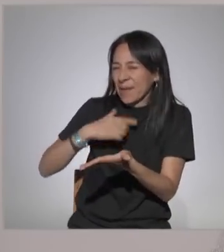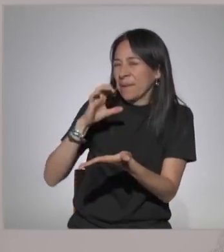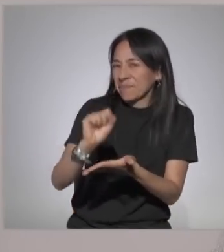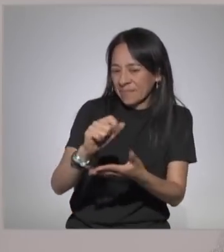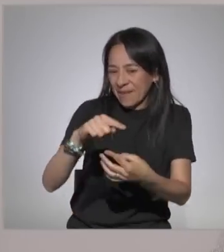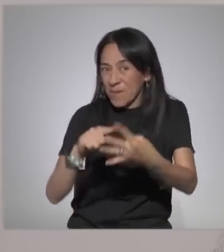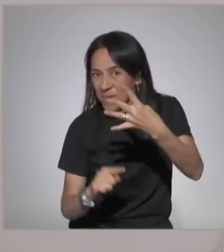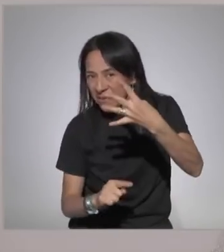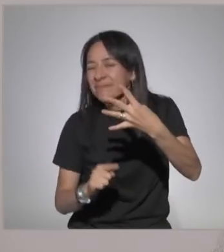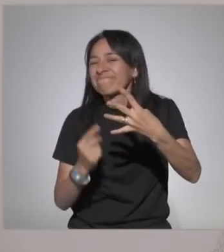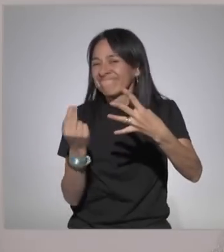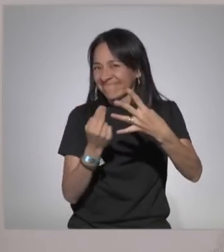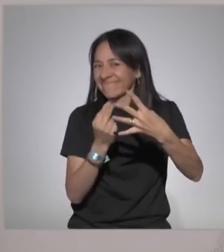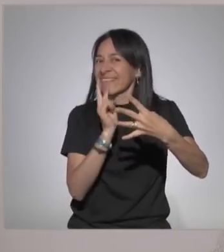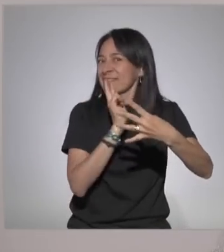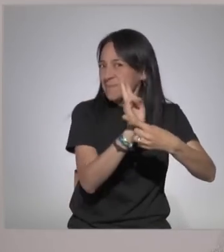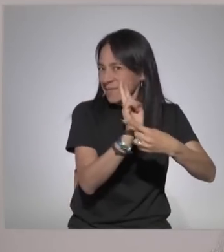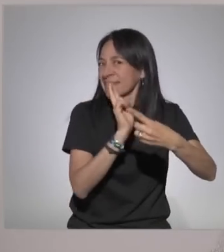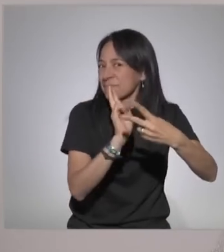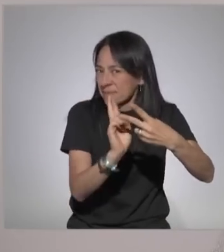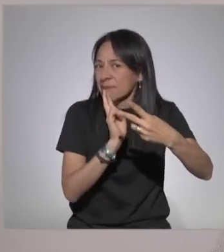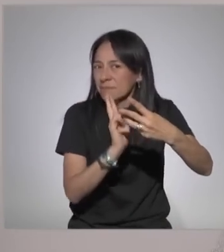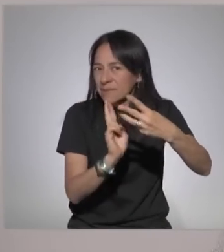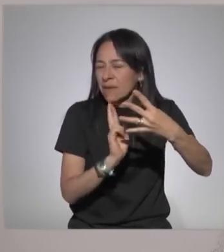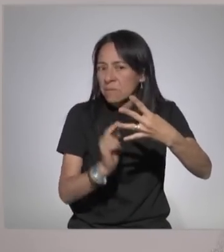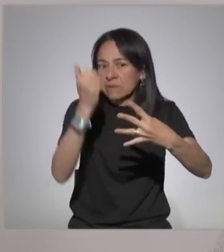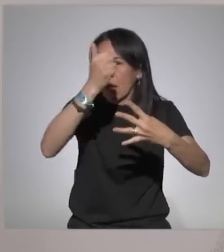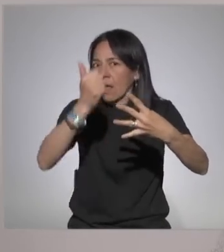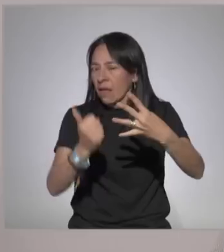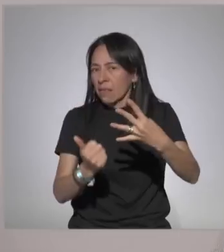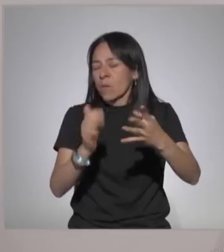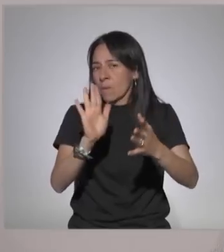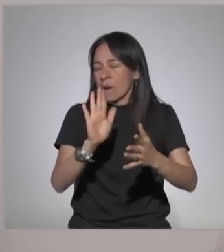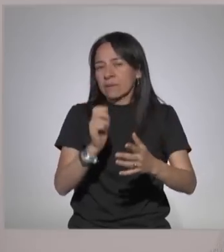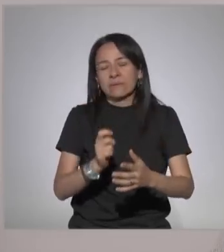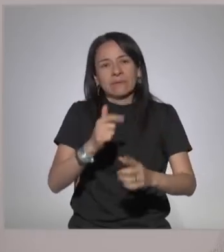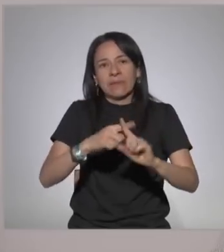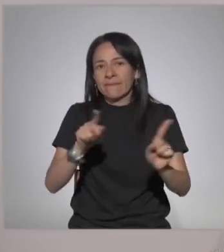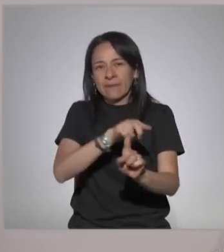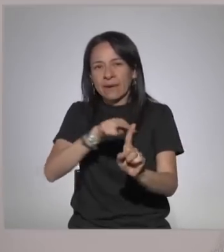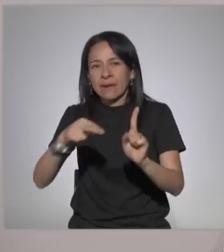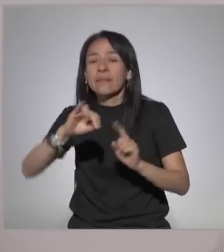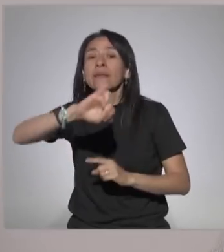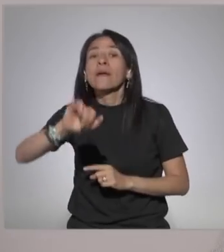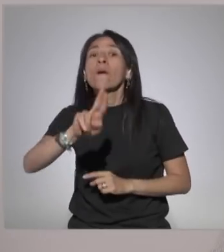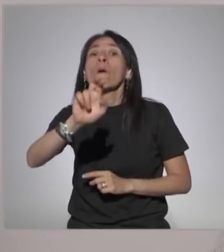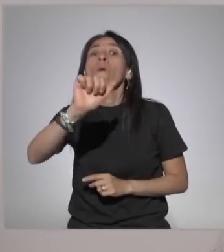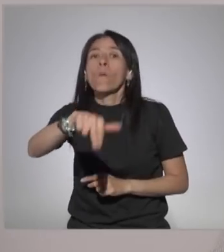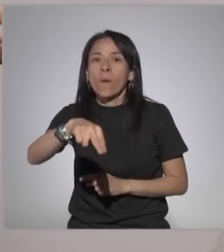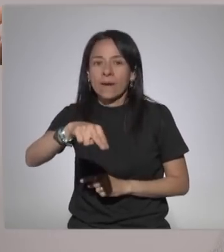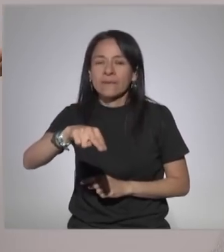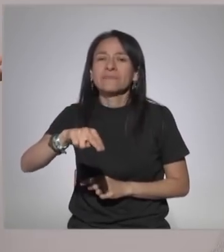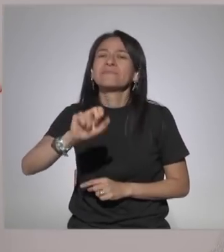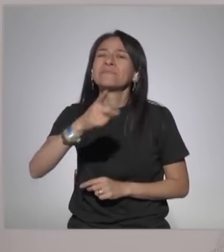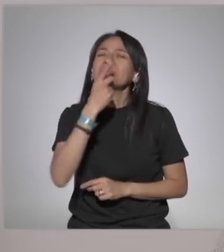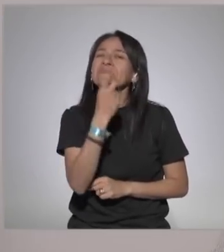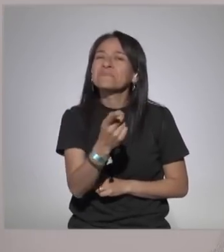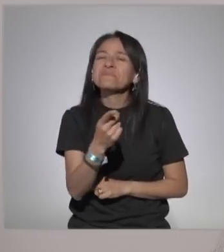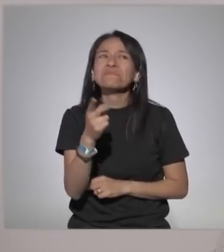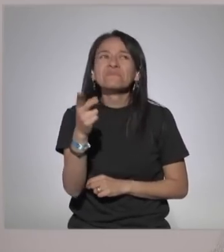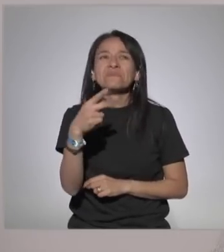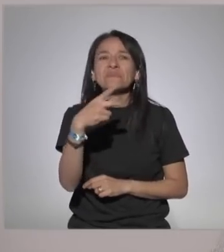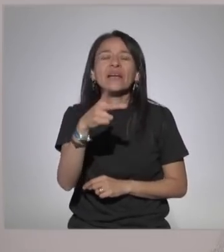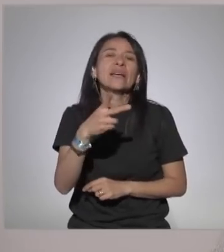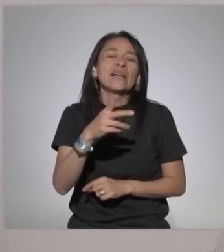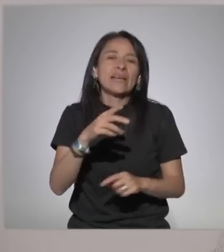creo que cada uno toca aristas distintas. La primera, Juan Antonio, o sea, esta hija que nos habla y